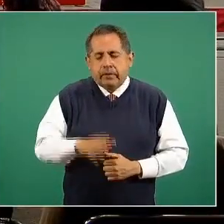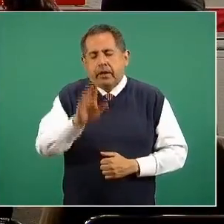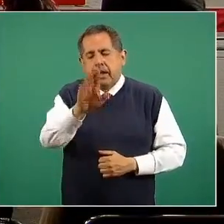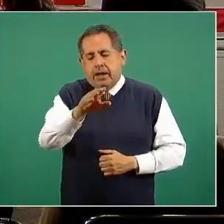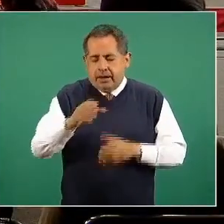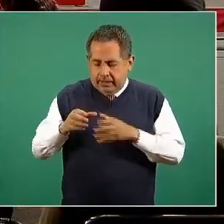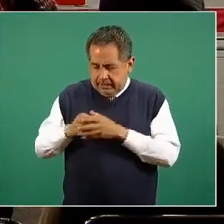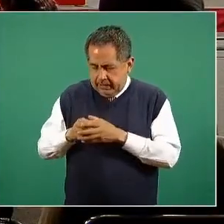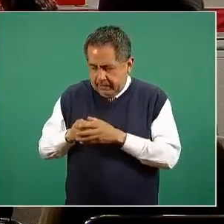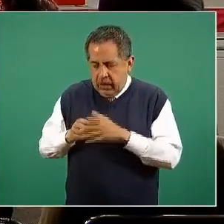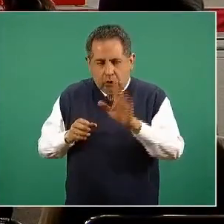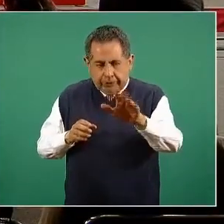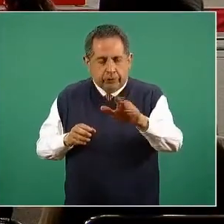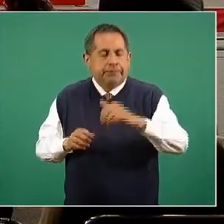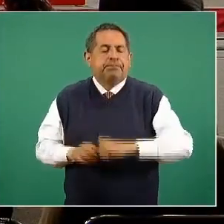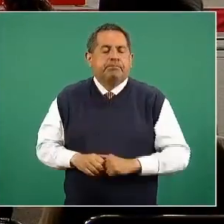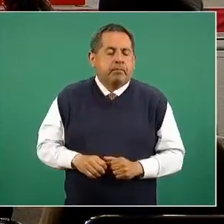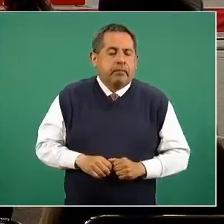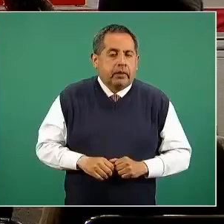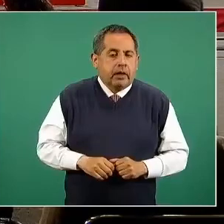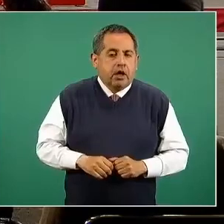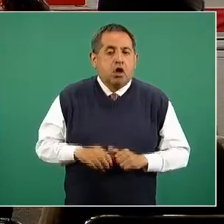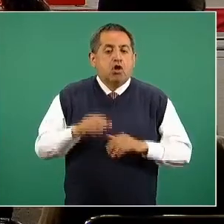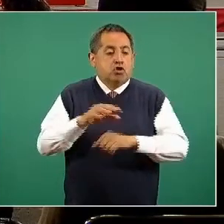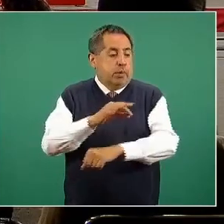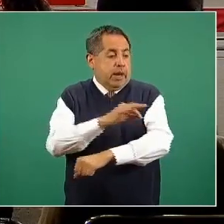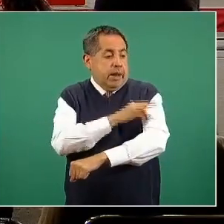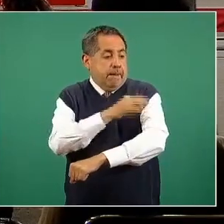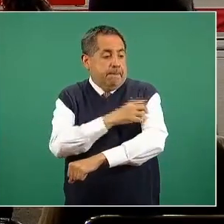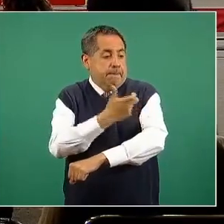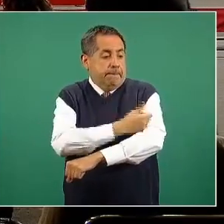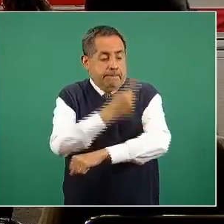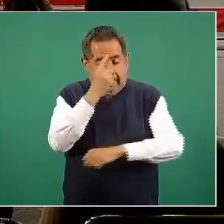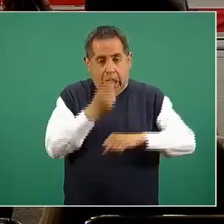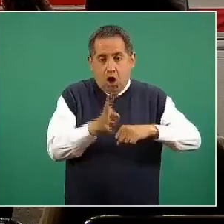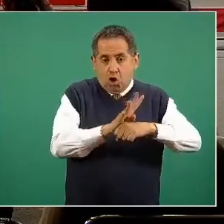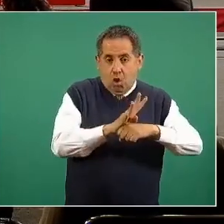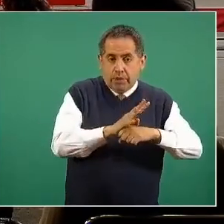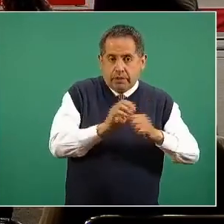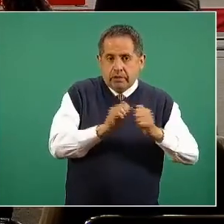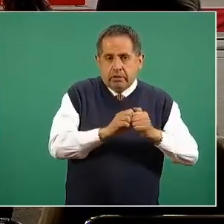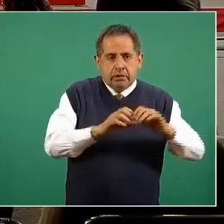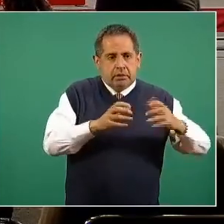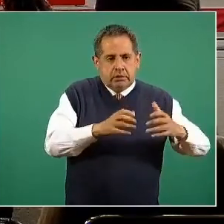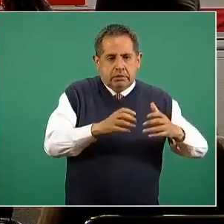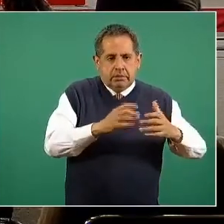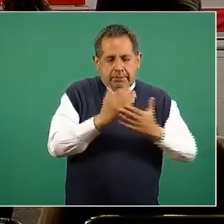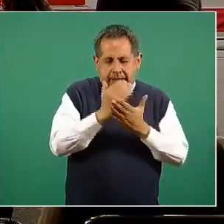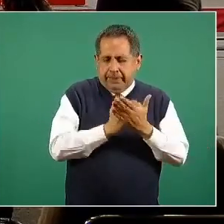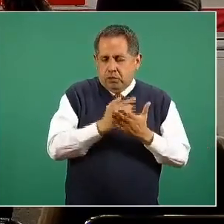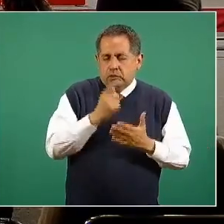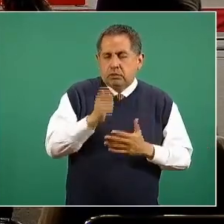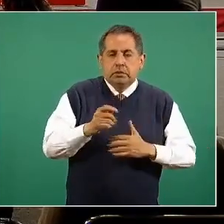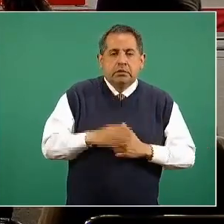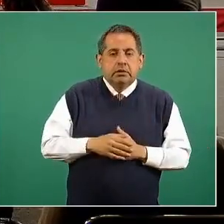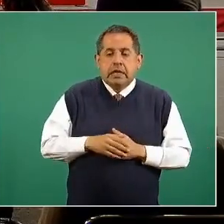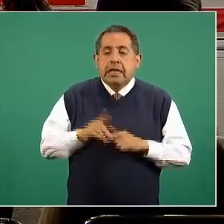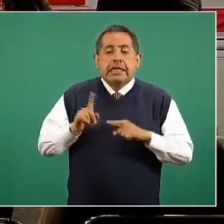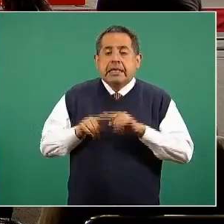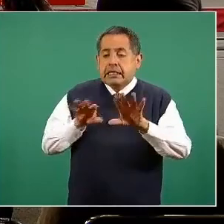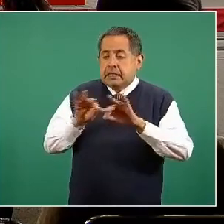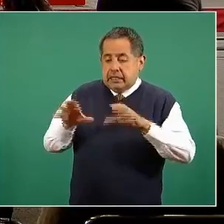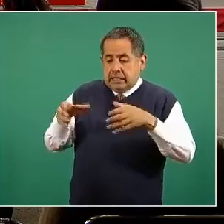Brigadas y demás. El operativo de vacunación contra COVID o contra SARS-CoV-2 para prevenir COVID en México está